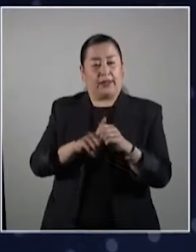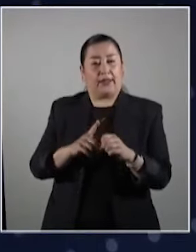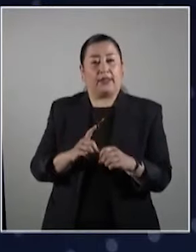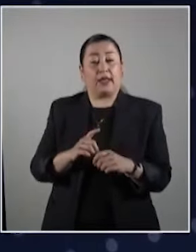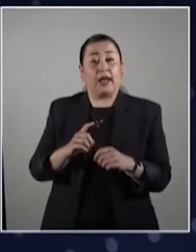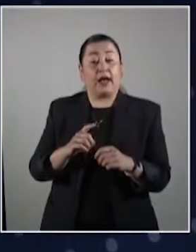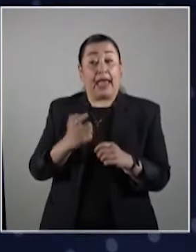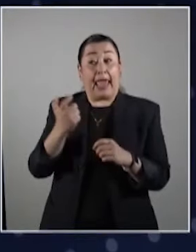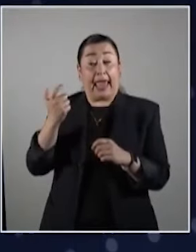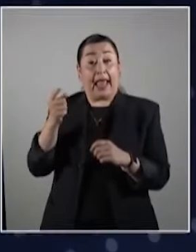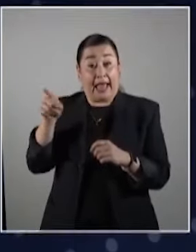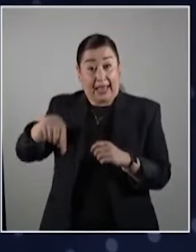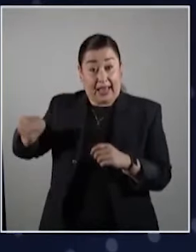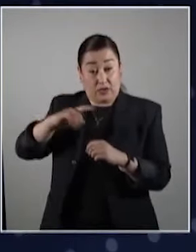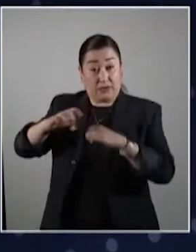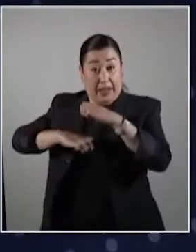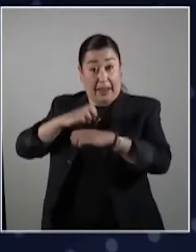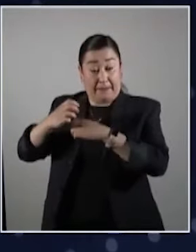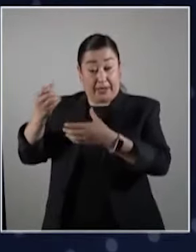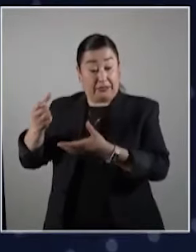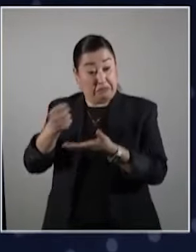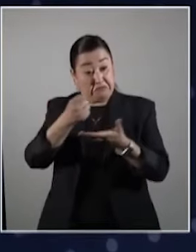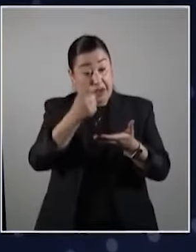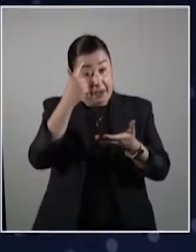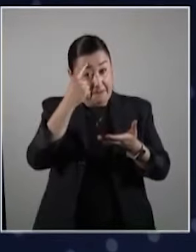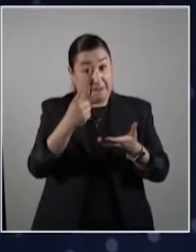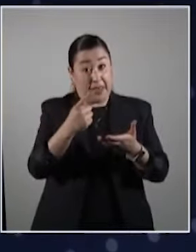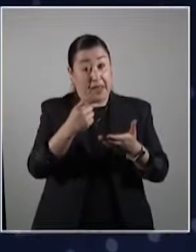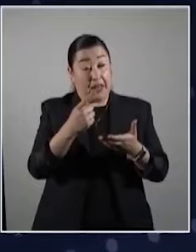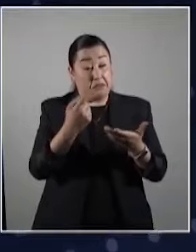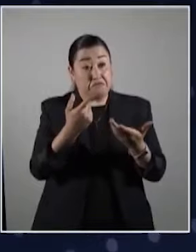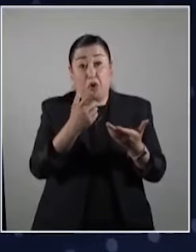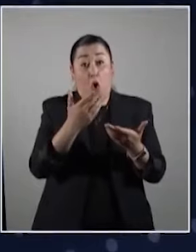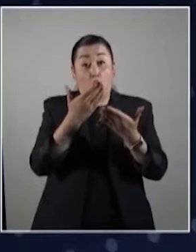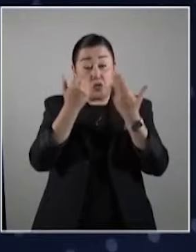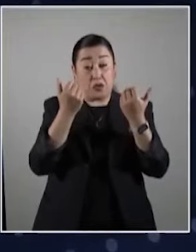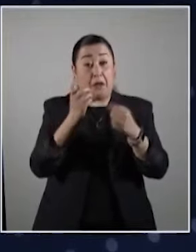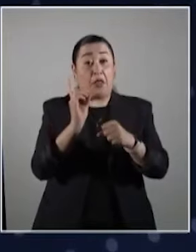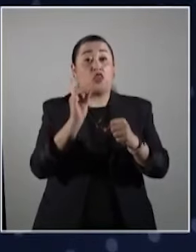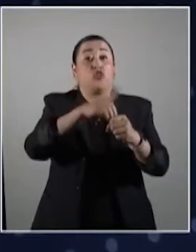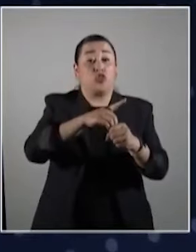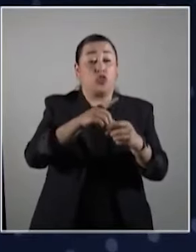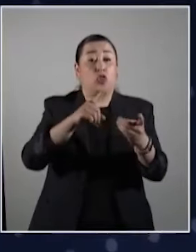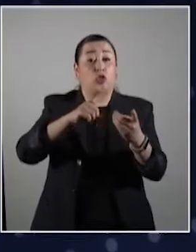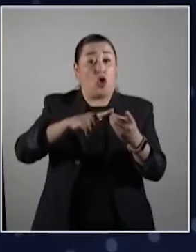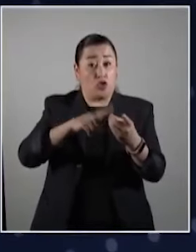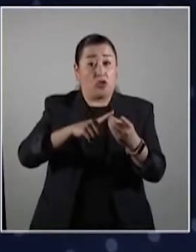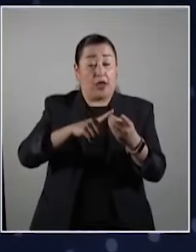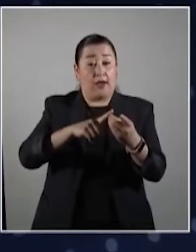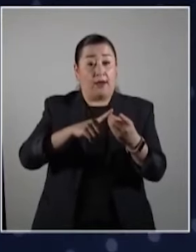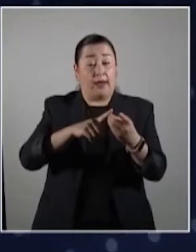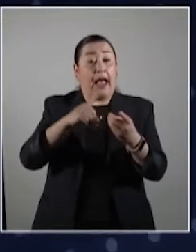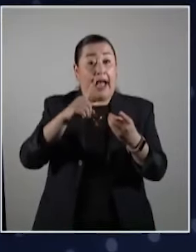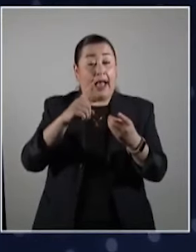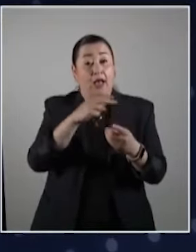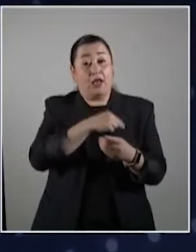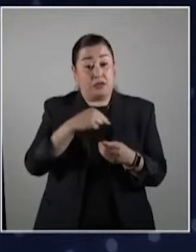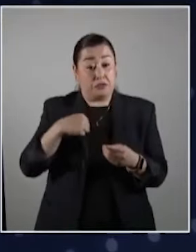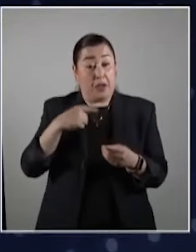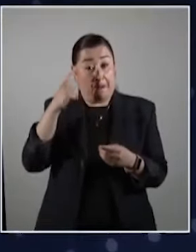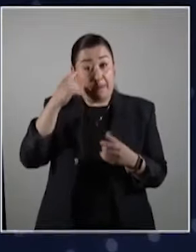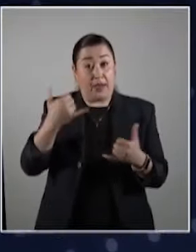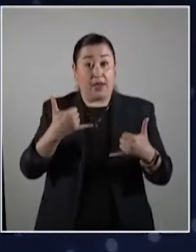asignando recursos pero que no saben Hacia dónde dirigirlos para poder tener un desarrollo en nuestros jóvenes sobre todo